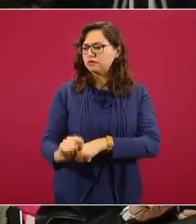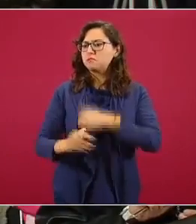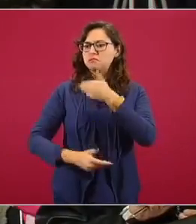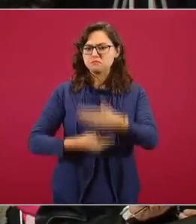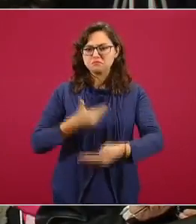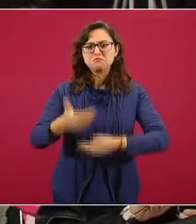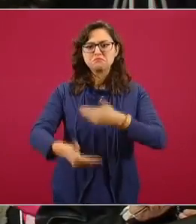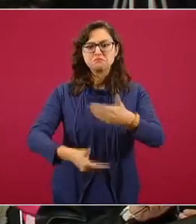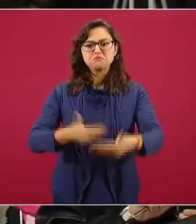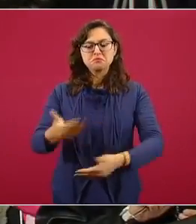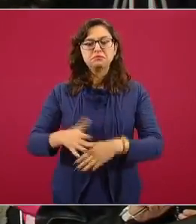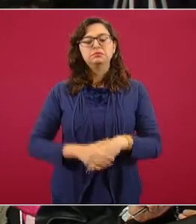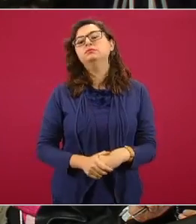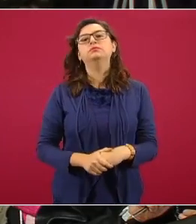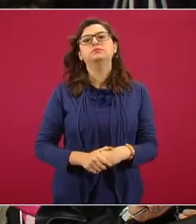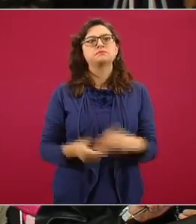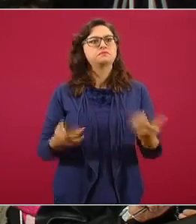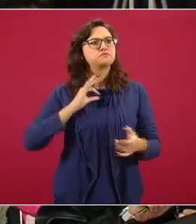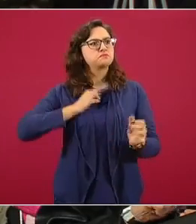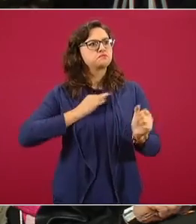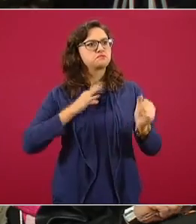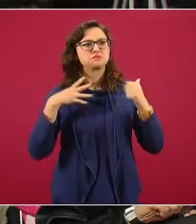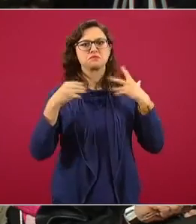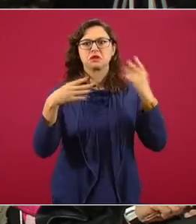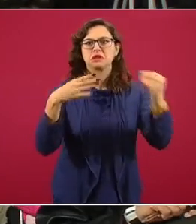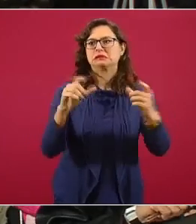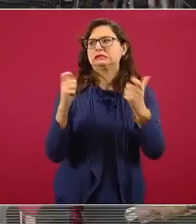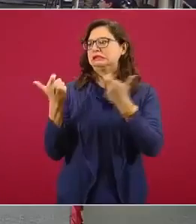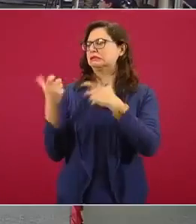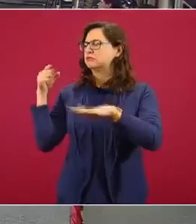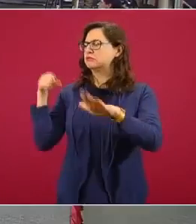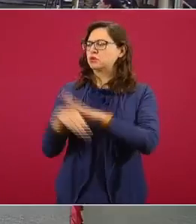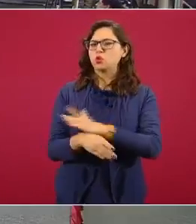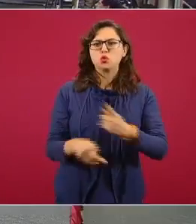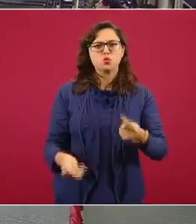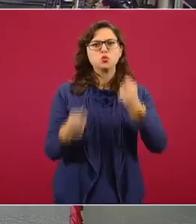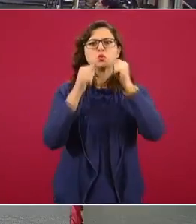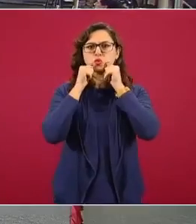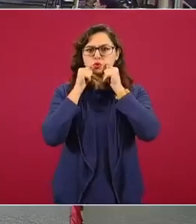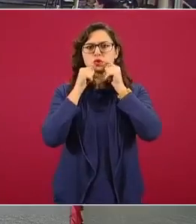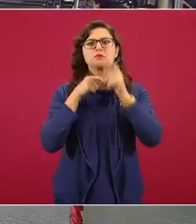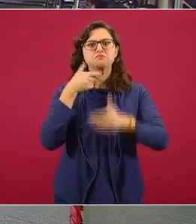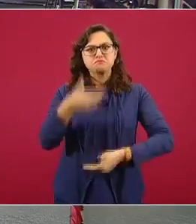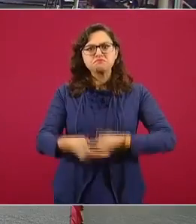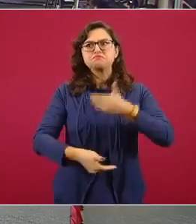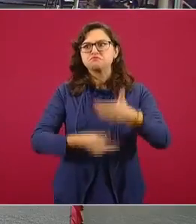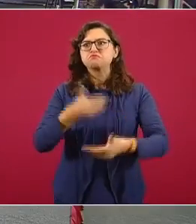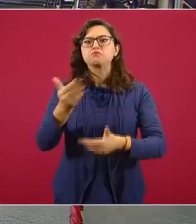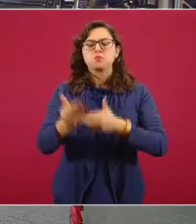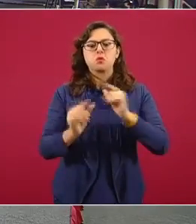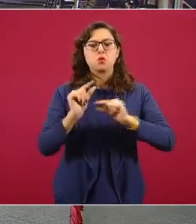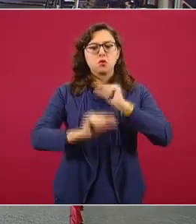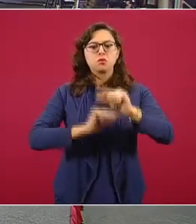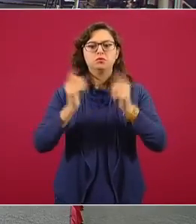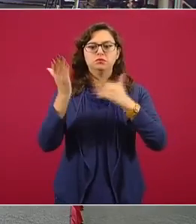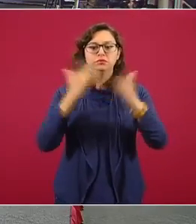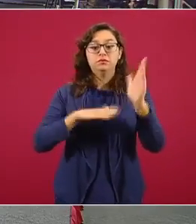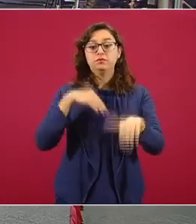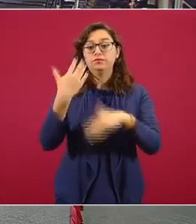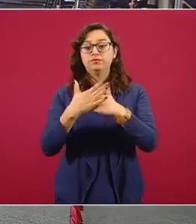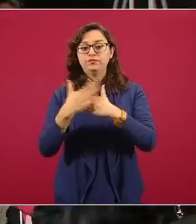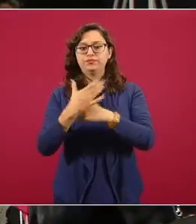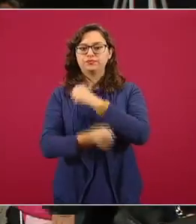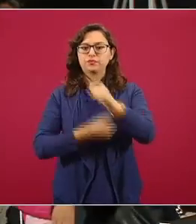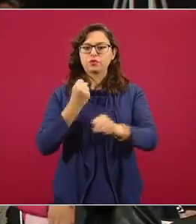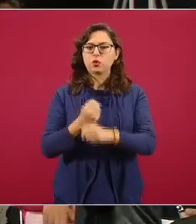económica autoinducida. Se ha visto en los criterios generales de política económica para el año que viene que el piso de crecimiento sería del 4%.